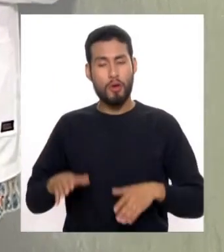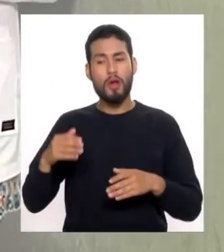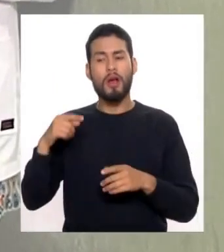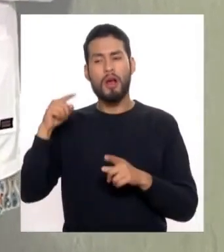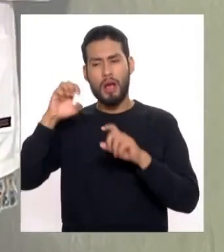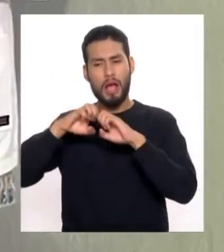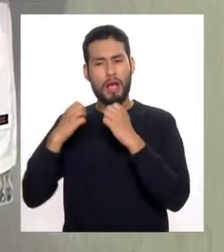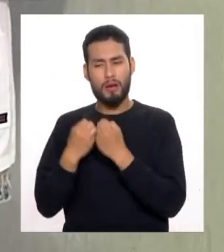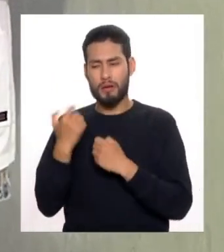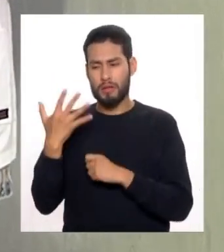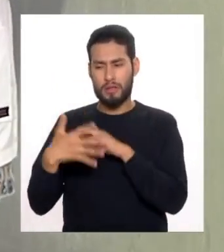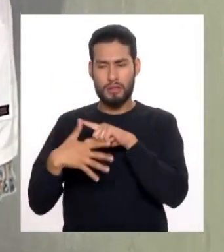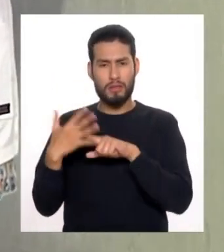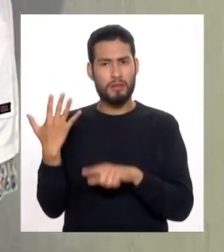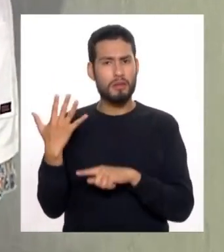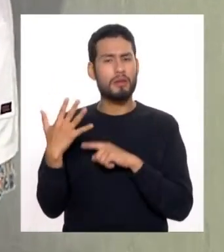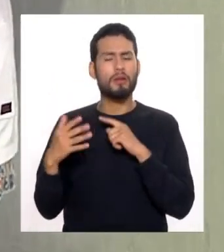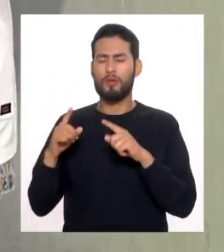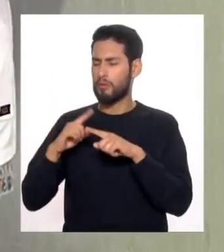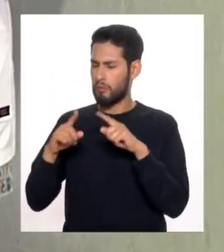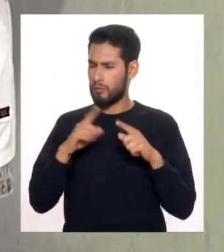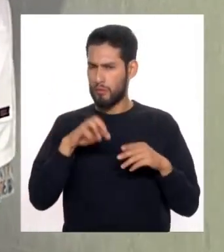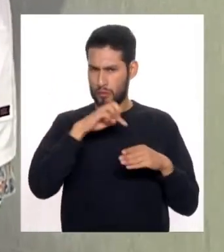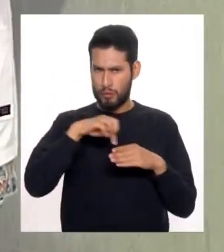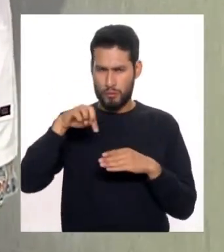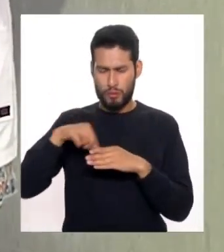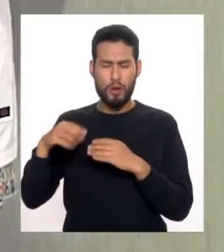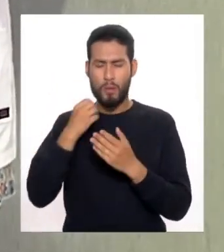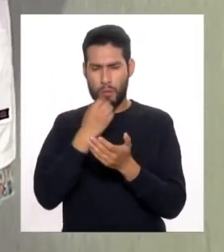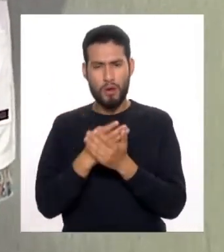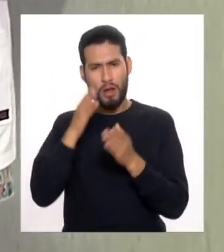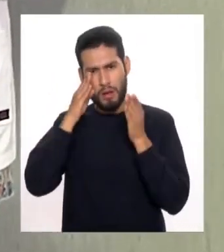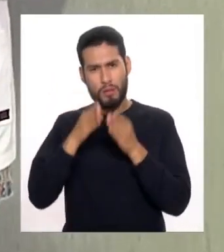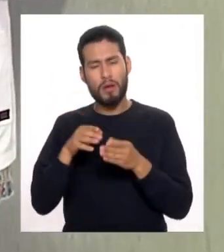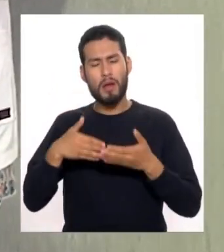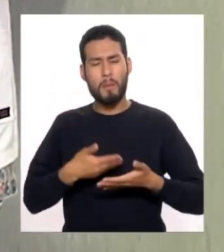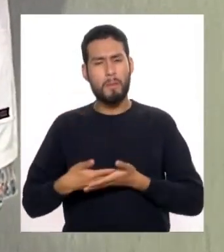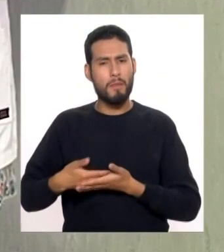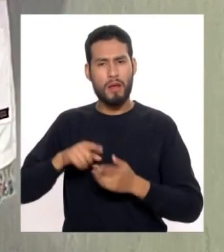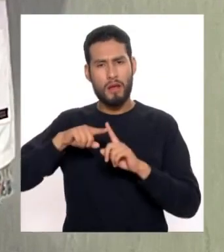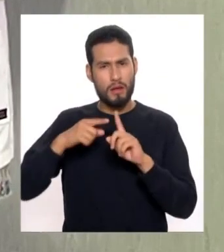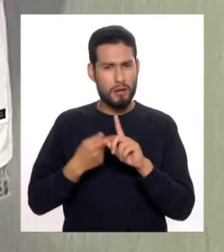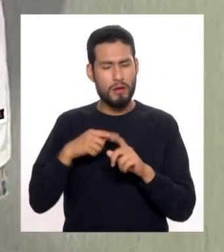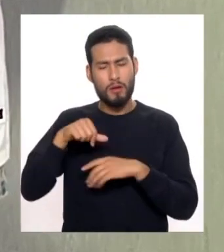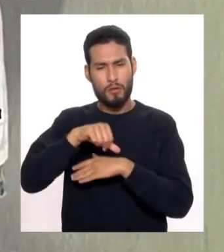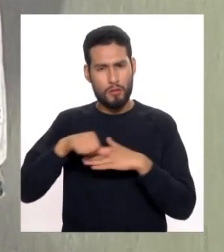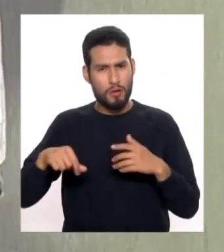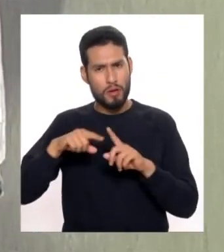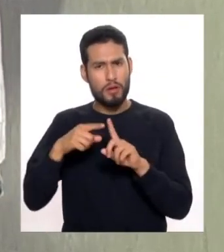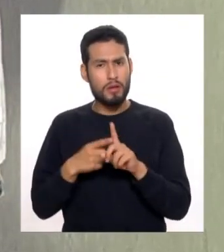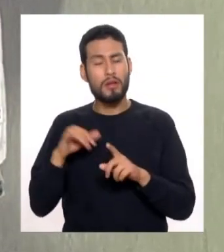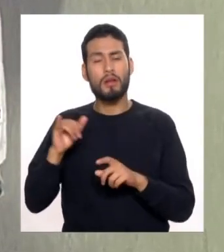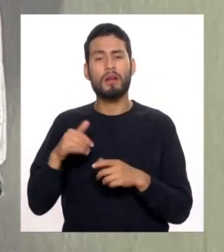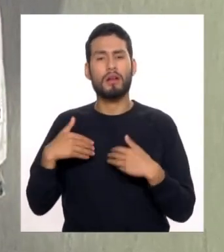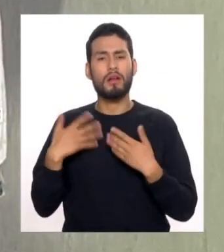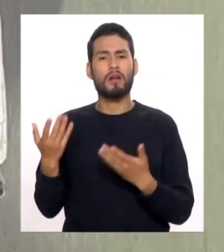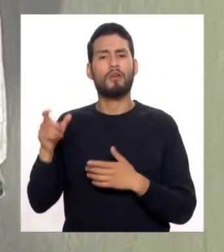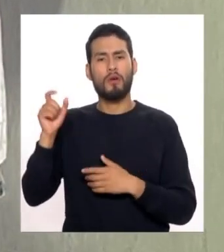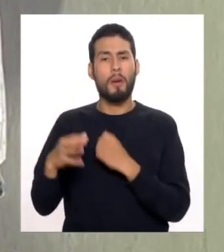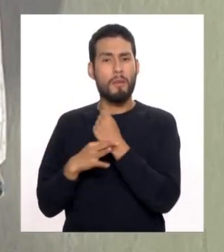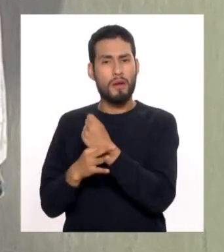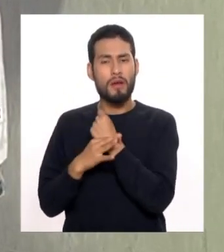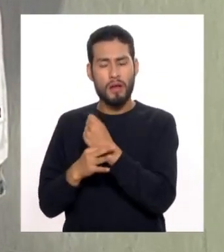un equipo de 5 médicos muy capacitados en lo que es el área medicina fetal, cirugía fetal, además acompañados de un